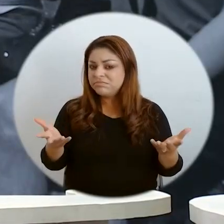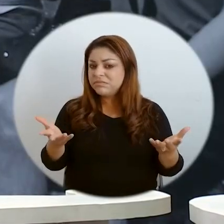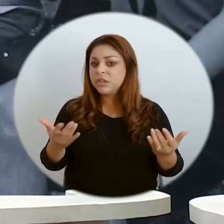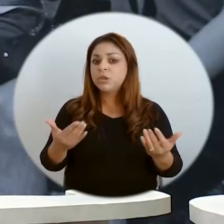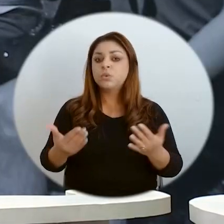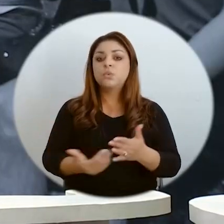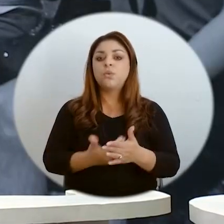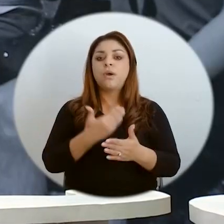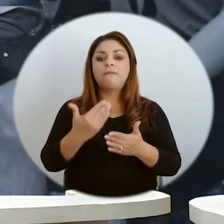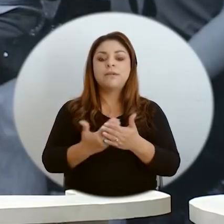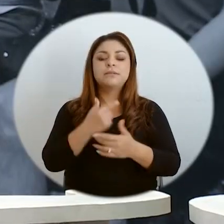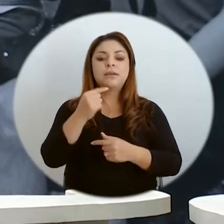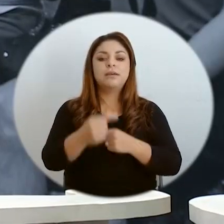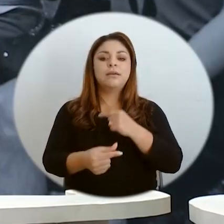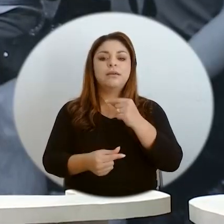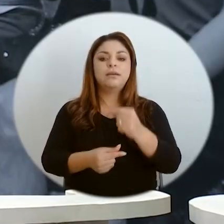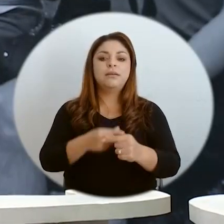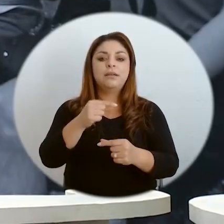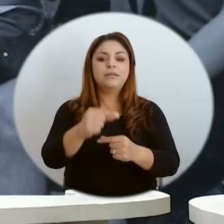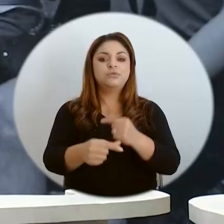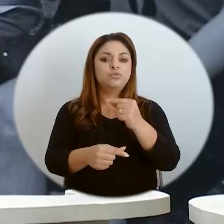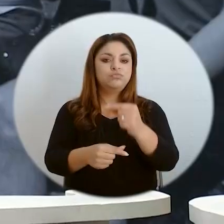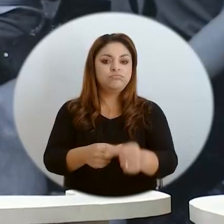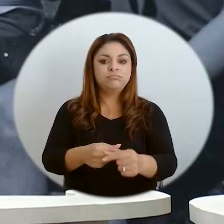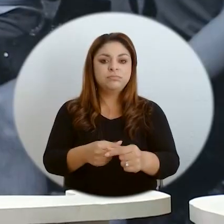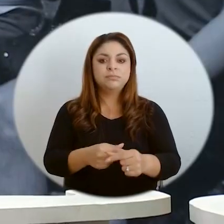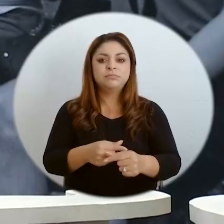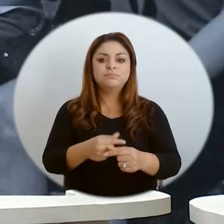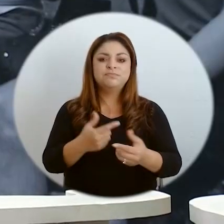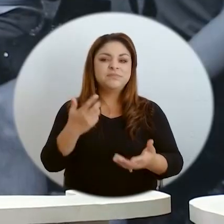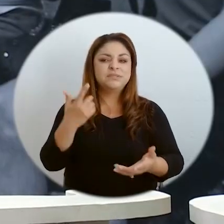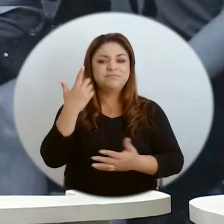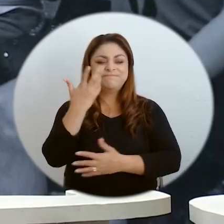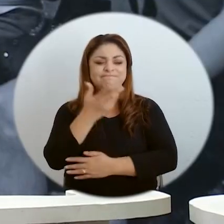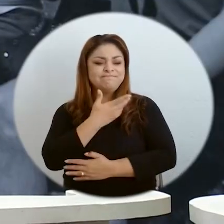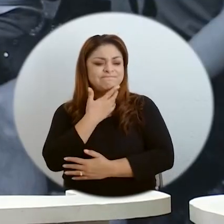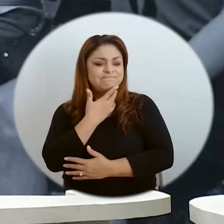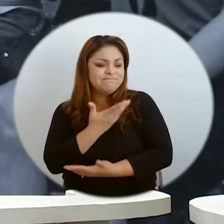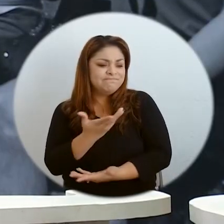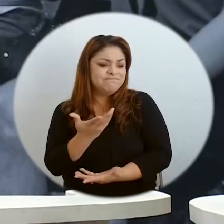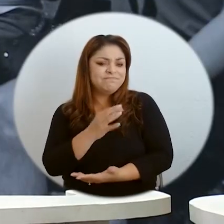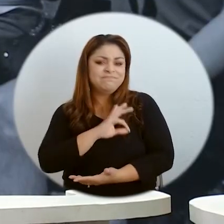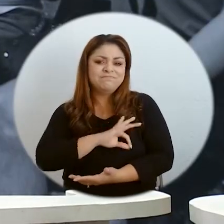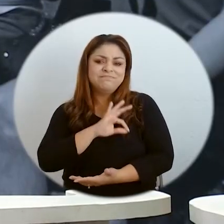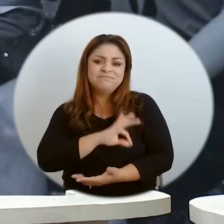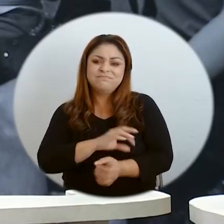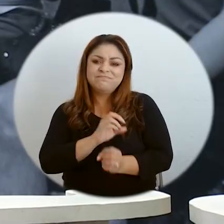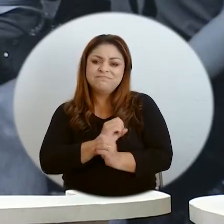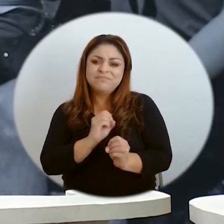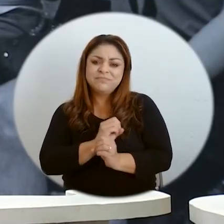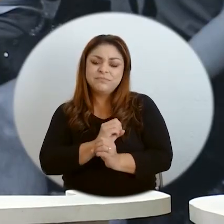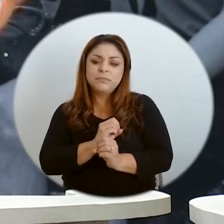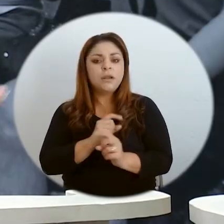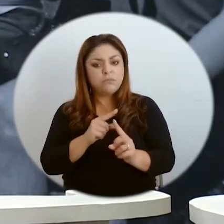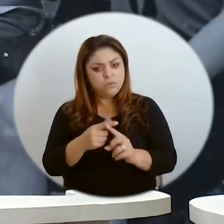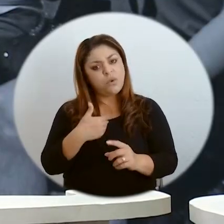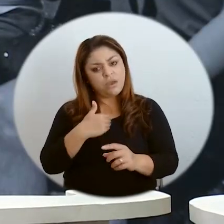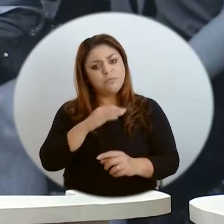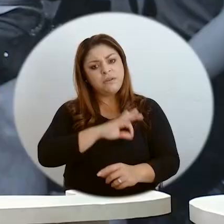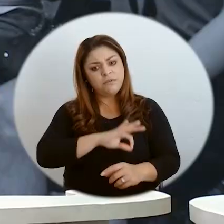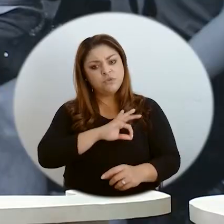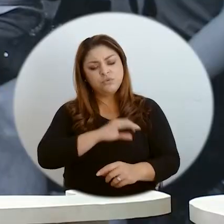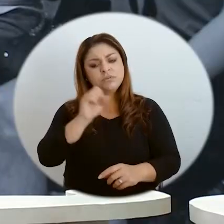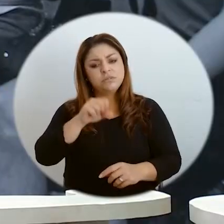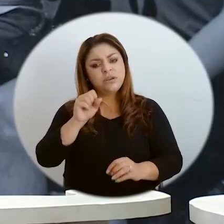años, tal vez nuevas generaciones, como ustedes dicen, no consideran que haya habido un beneficio, aunque y